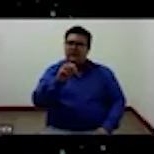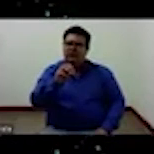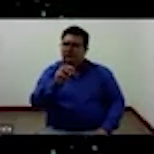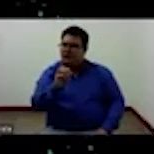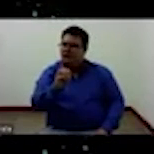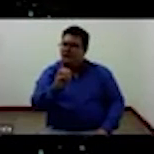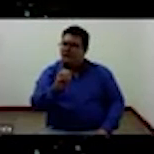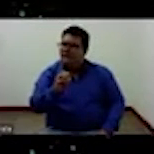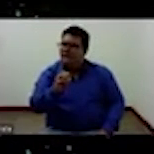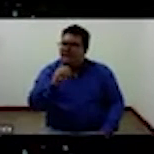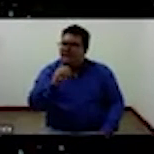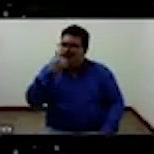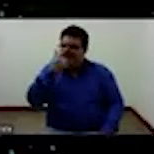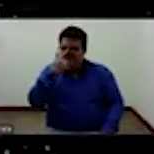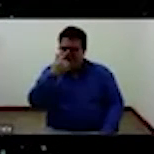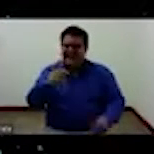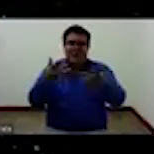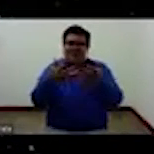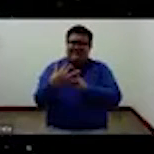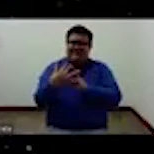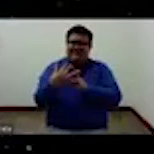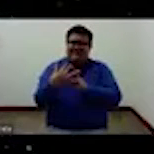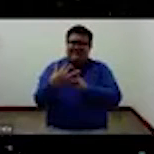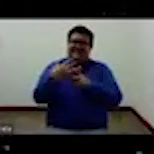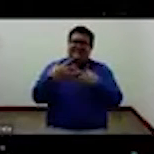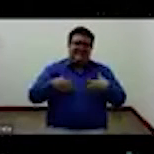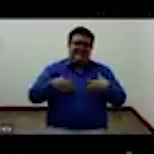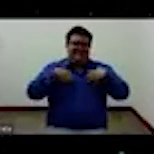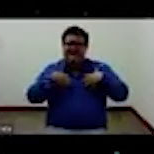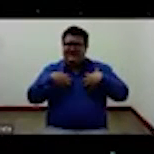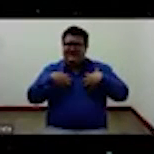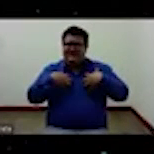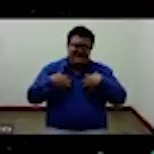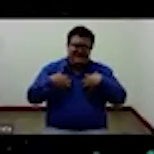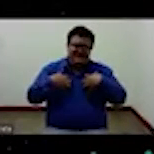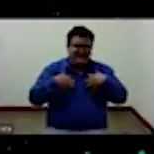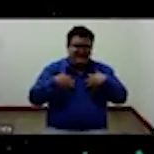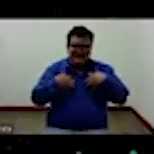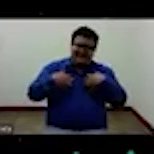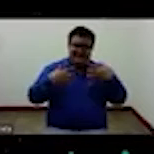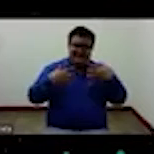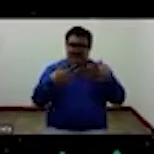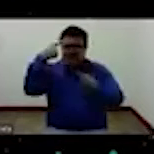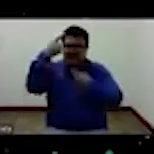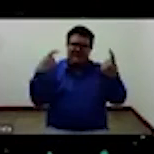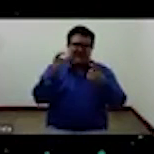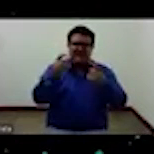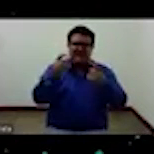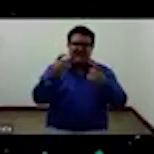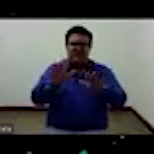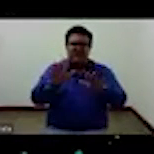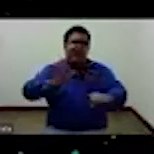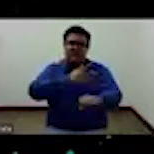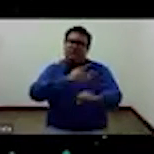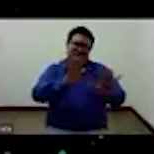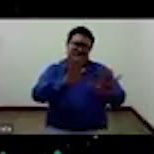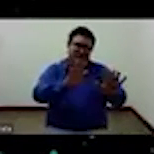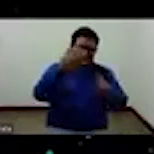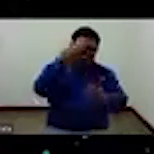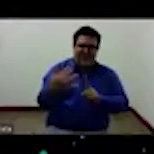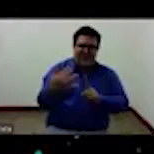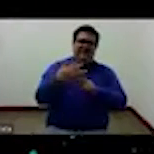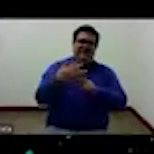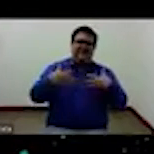los objetos más perversos, si Adriana me lo permite, más perversos para los músicos, ese fantasma